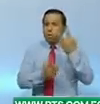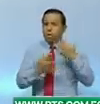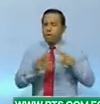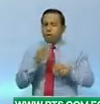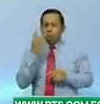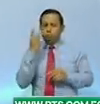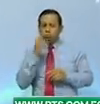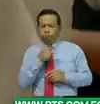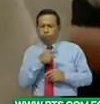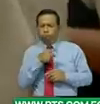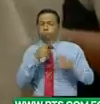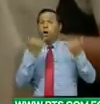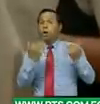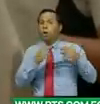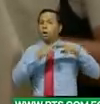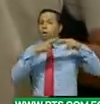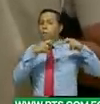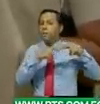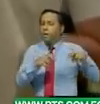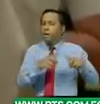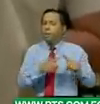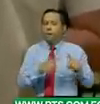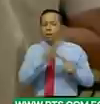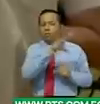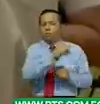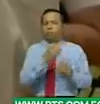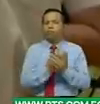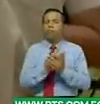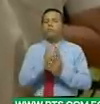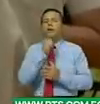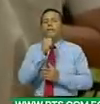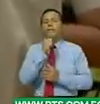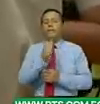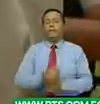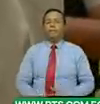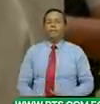investigada, pero no detenida, informó Jorge Salazar.